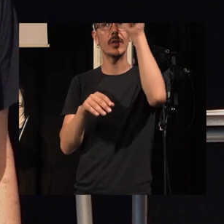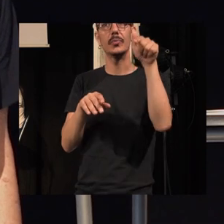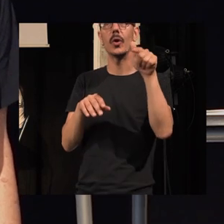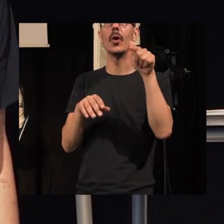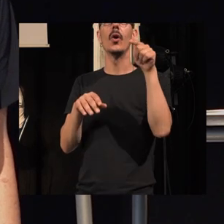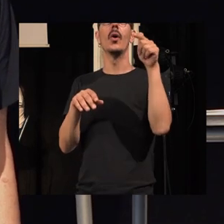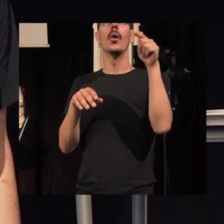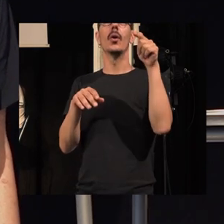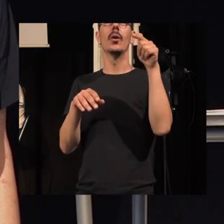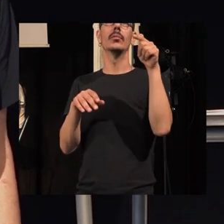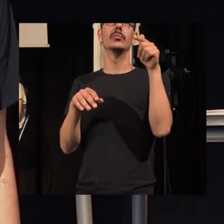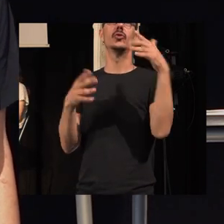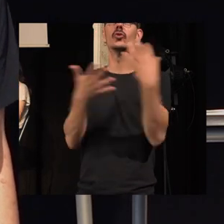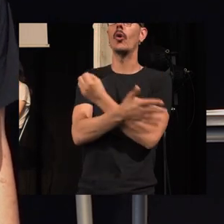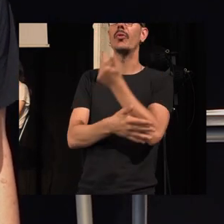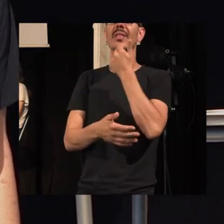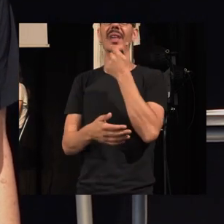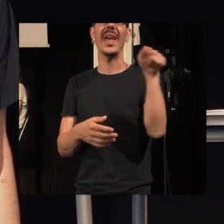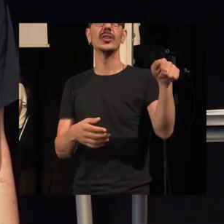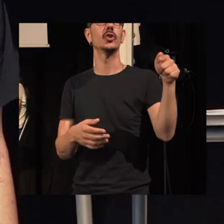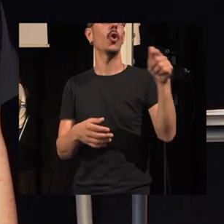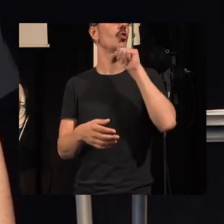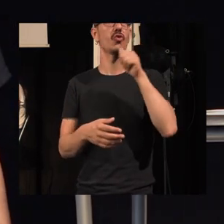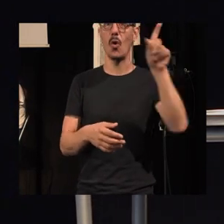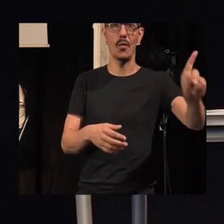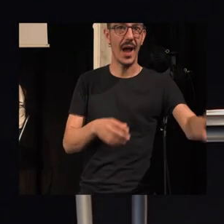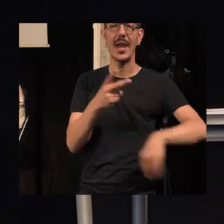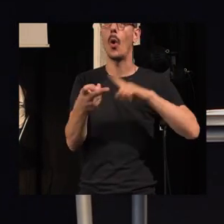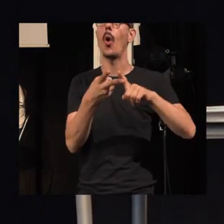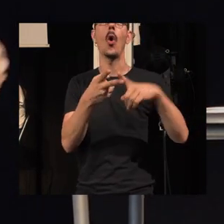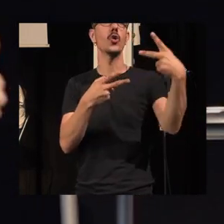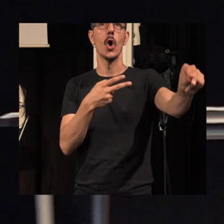identidades fijas e inmóviles, que puede ser